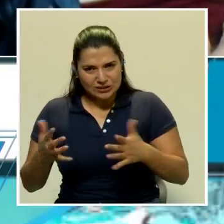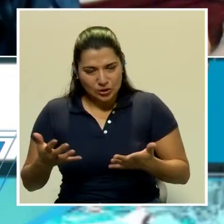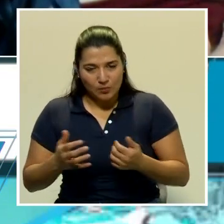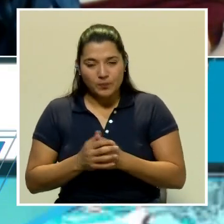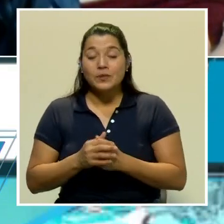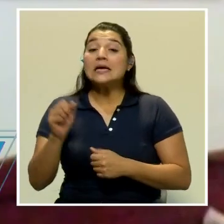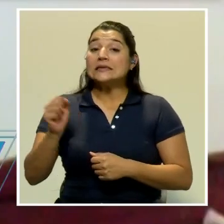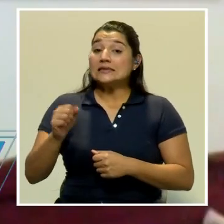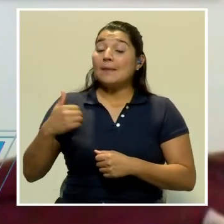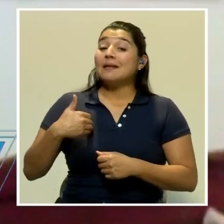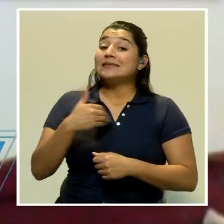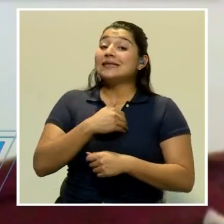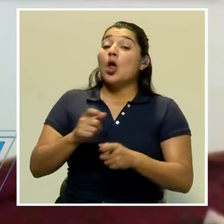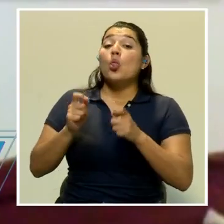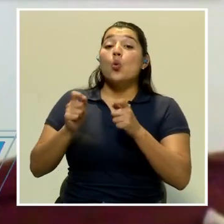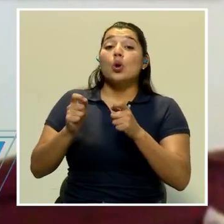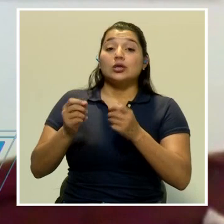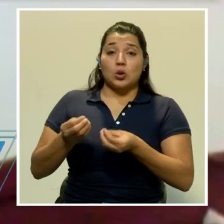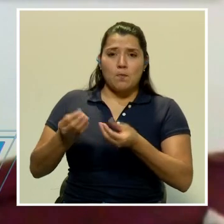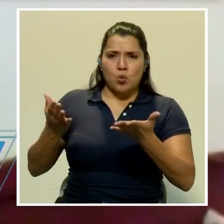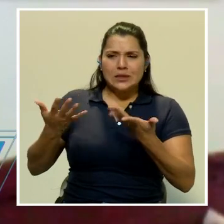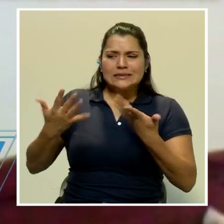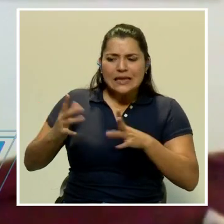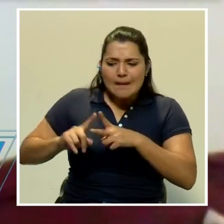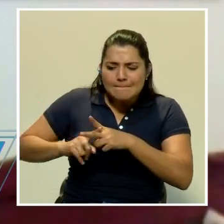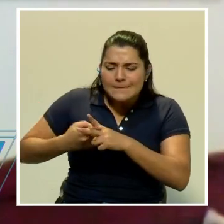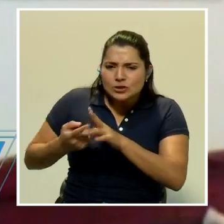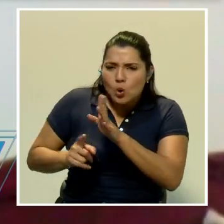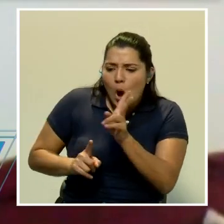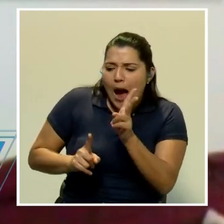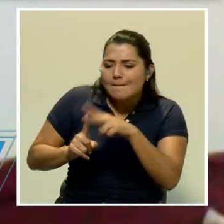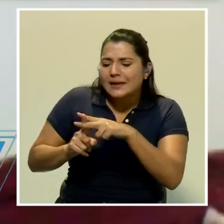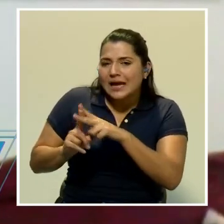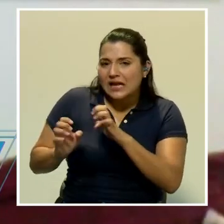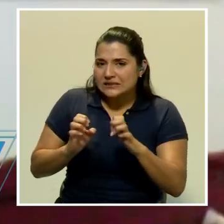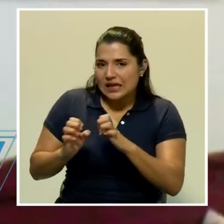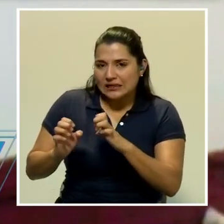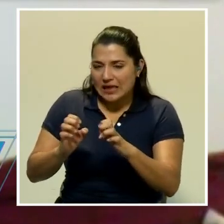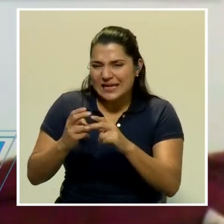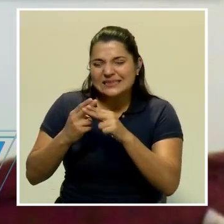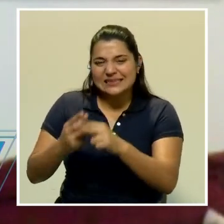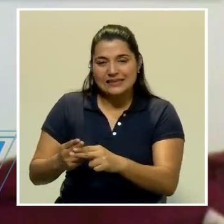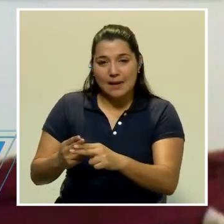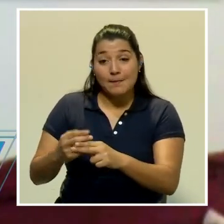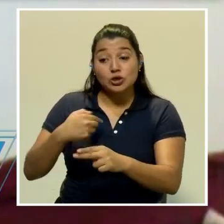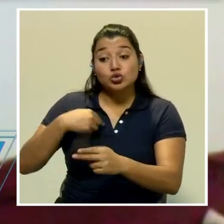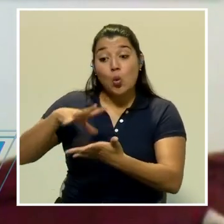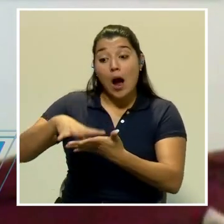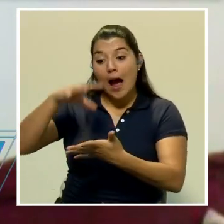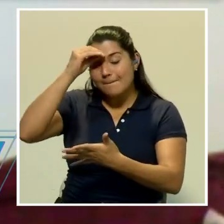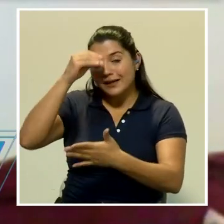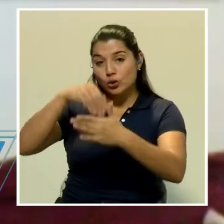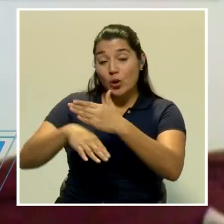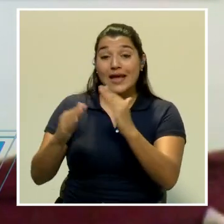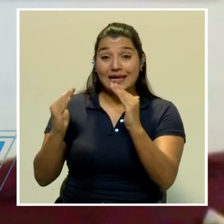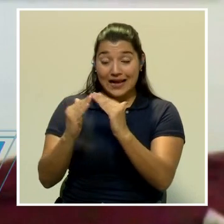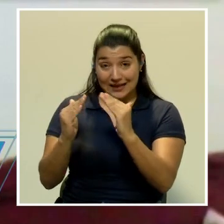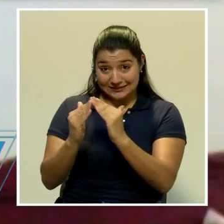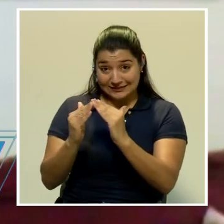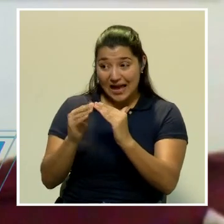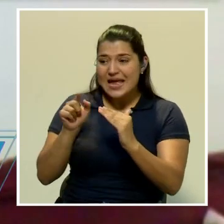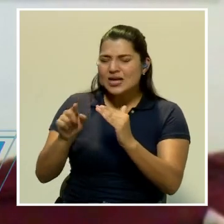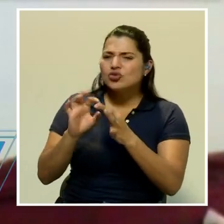el Ministerio de Educación Pública ha venido desarrollando una estrategia que se llama Aprendo en Casa, y eso tiene que ver con el apoyo a la educación a distancia,